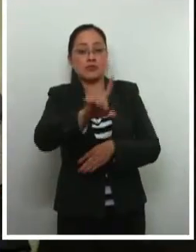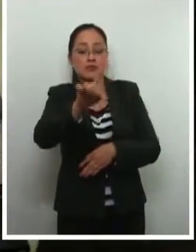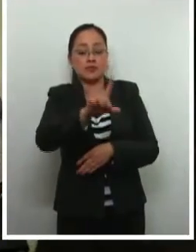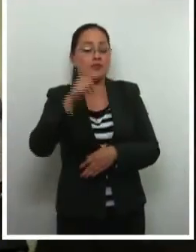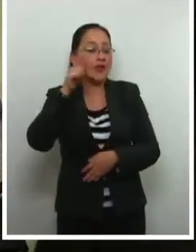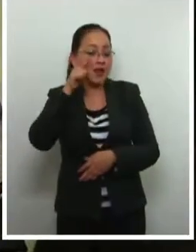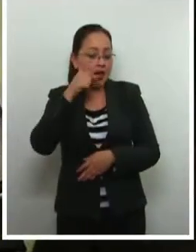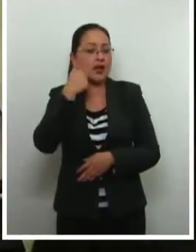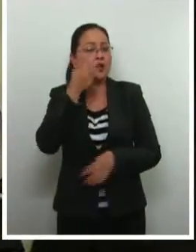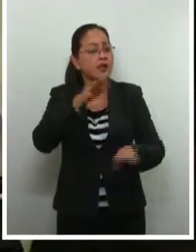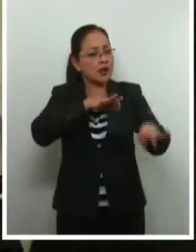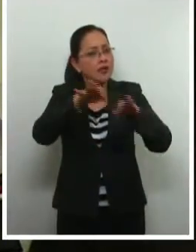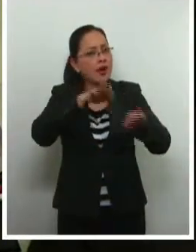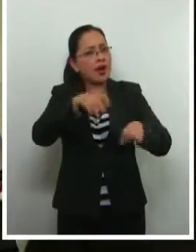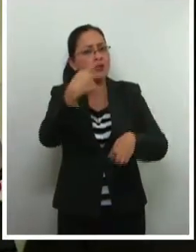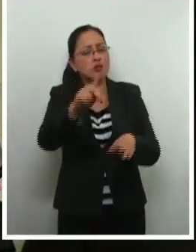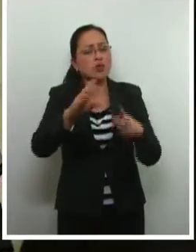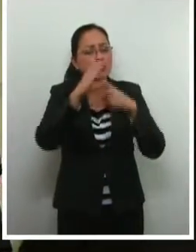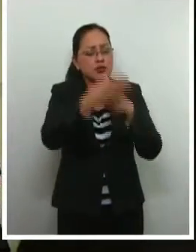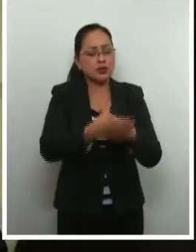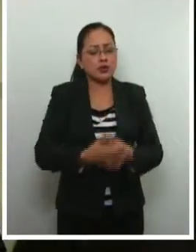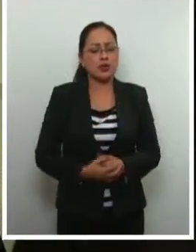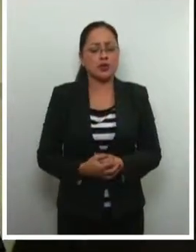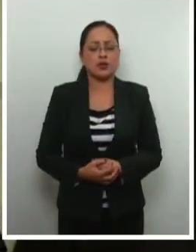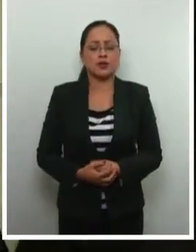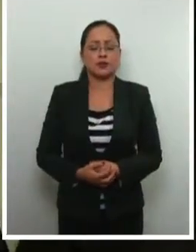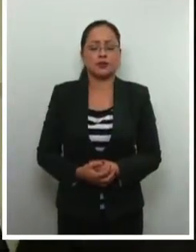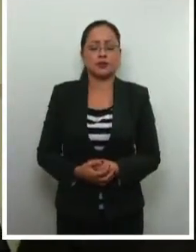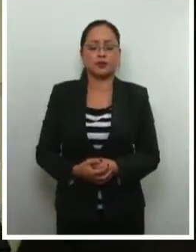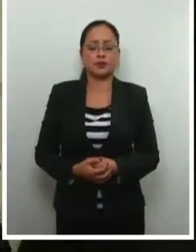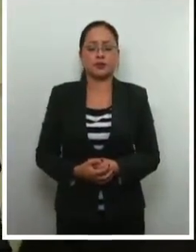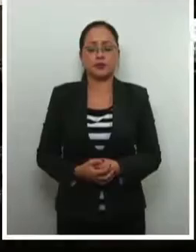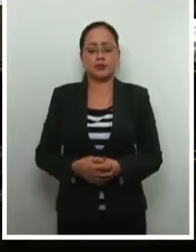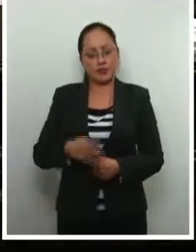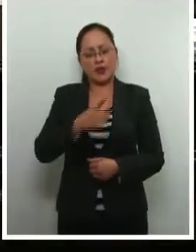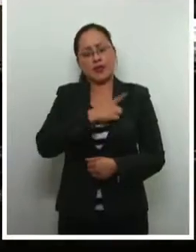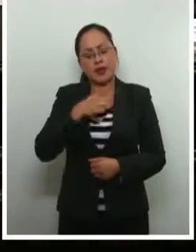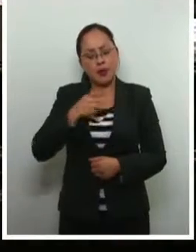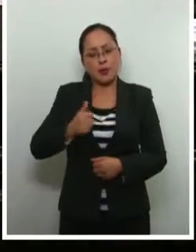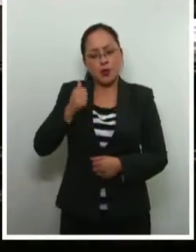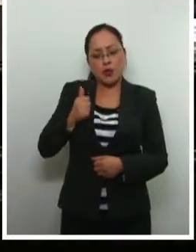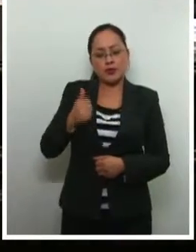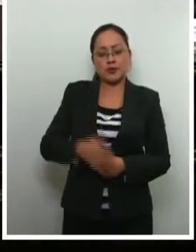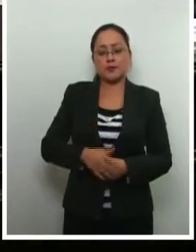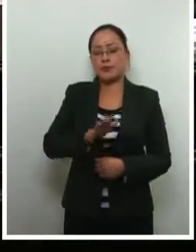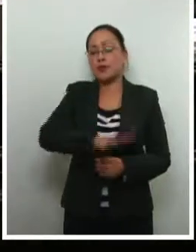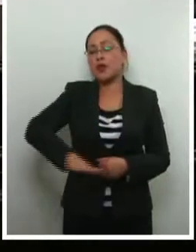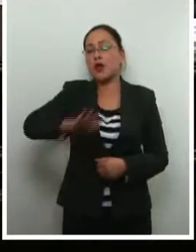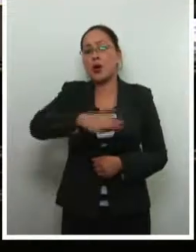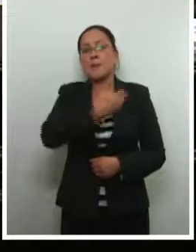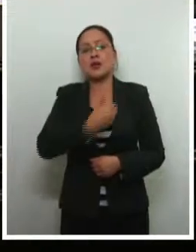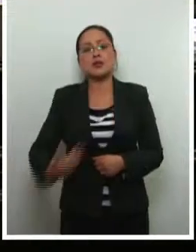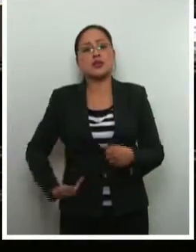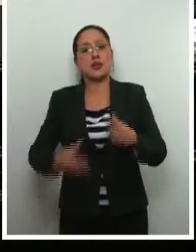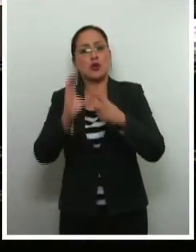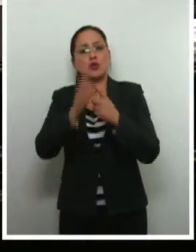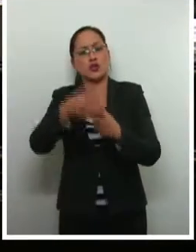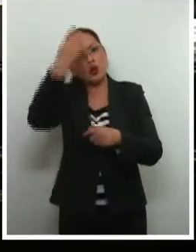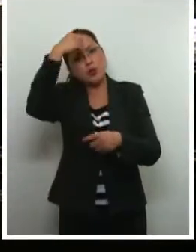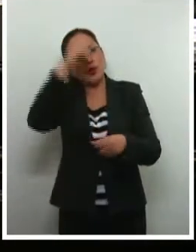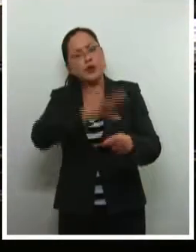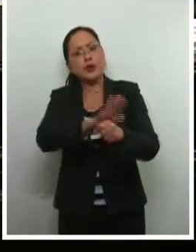Mañana. Sí. A ver, Sí, ¿qué dice y hay que Raúl? aprovechar. A ver, ¿qué opina el presidente de la comisión?